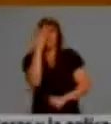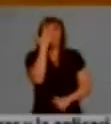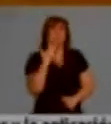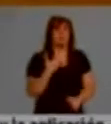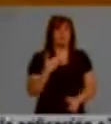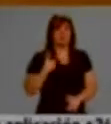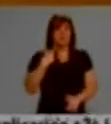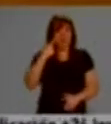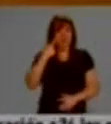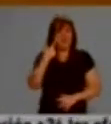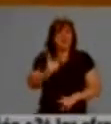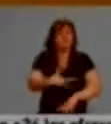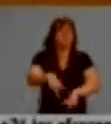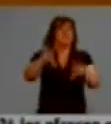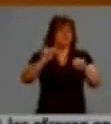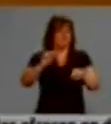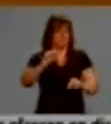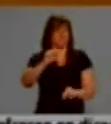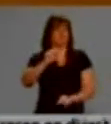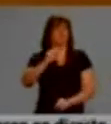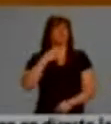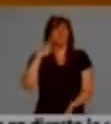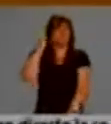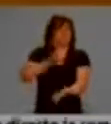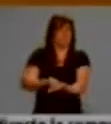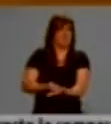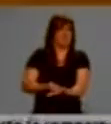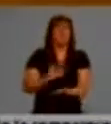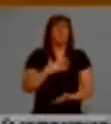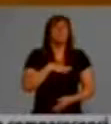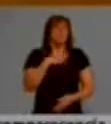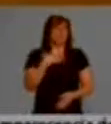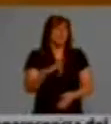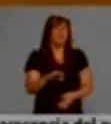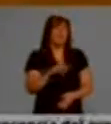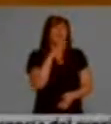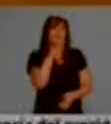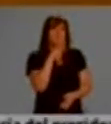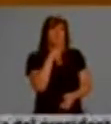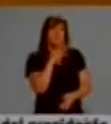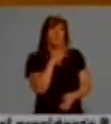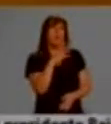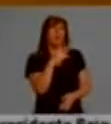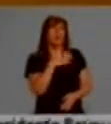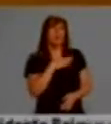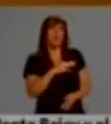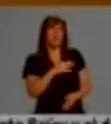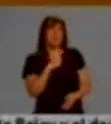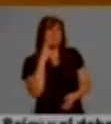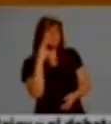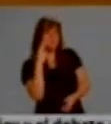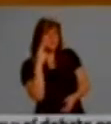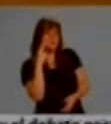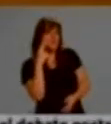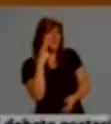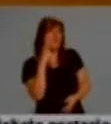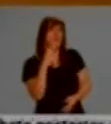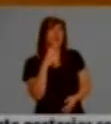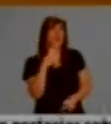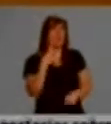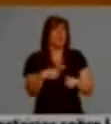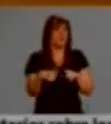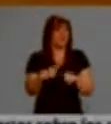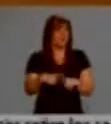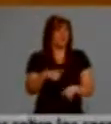no esperar a que se conozca la verdad, tal vez porque les inquieta el riesgo de que la verdad no les